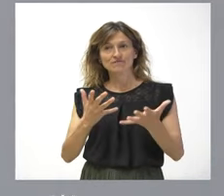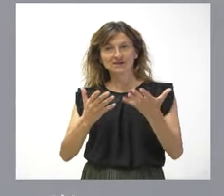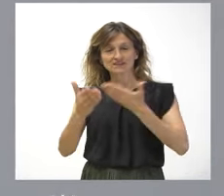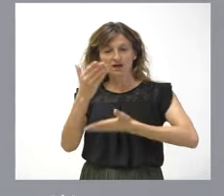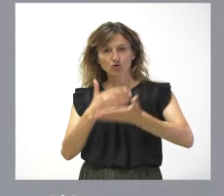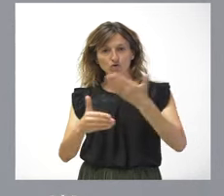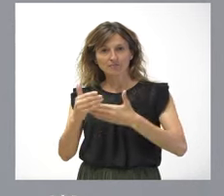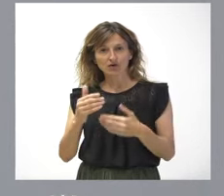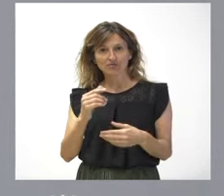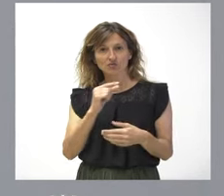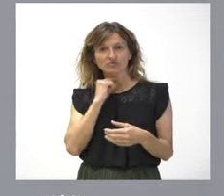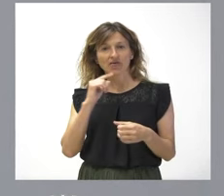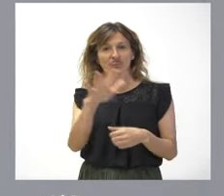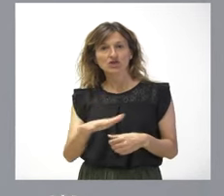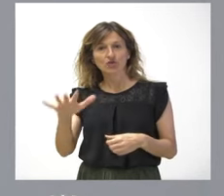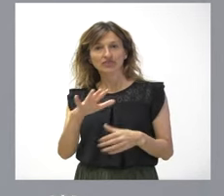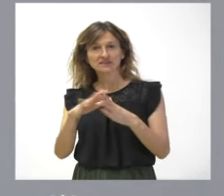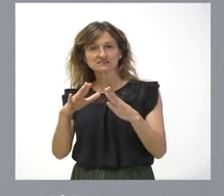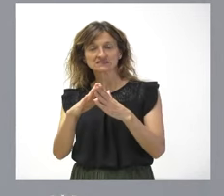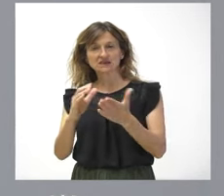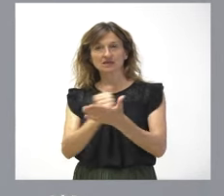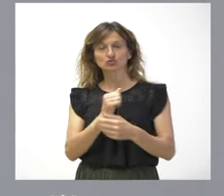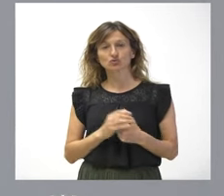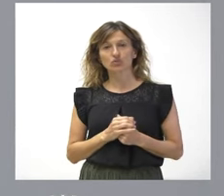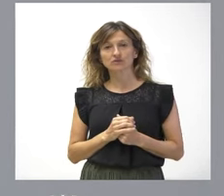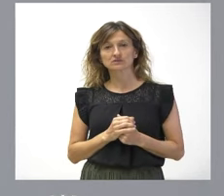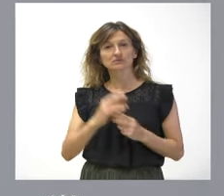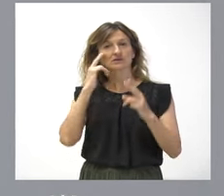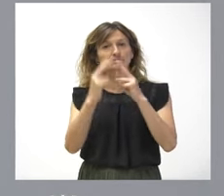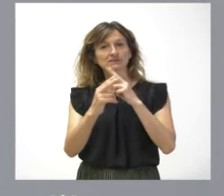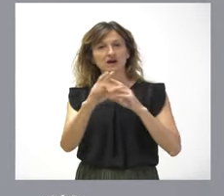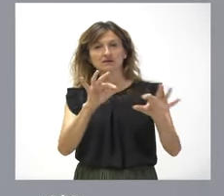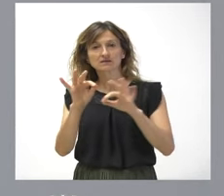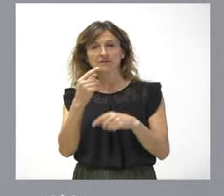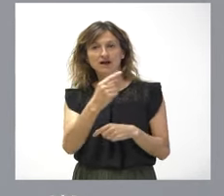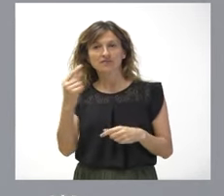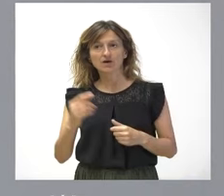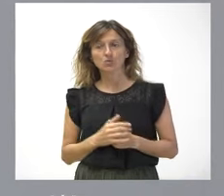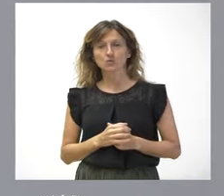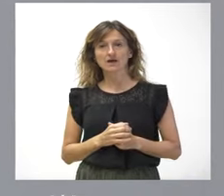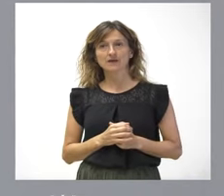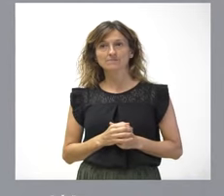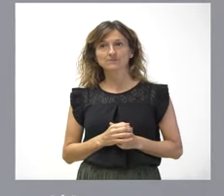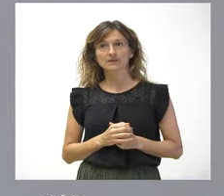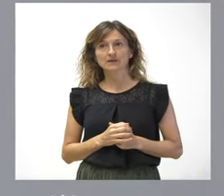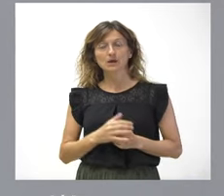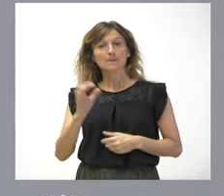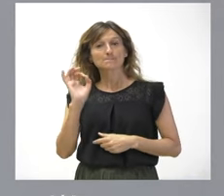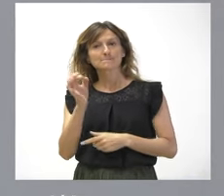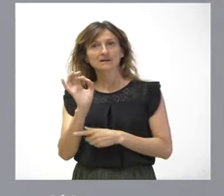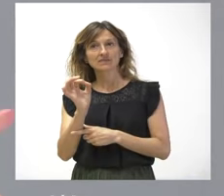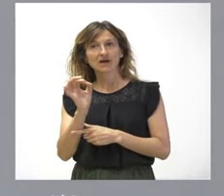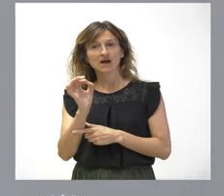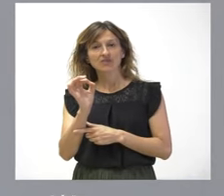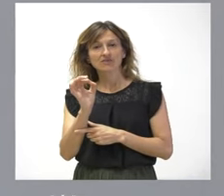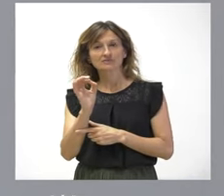diócesis y lógicamente nosotros tenemos que respetar las decisiones de cada una de las diócesis porque también es verdad que el